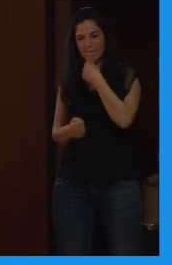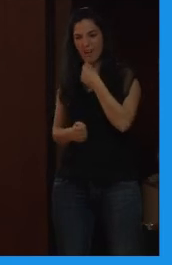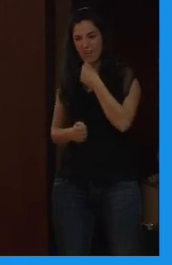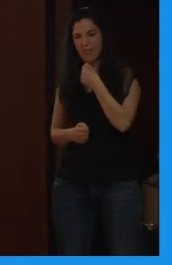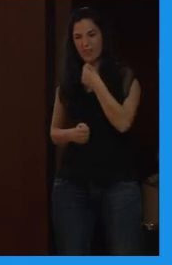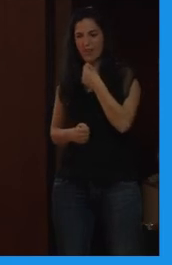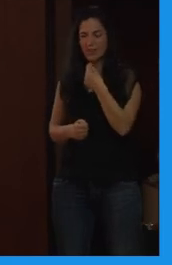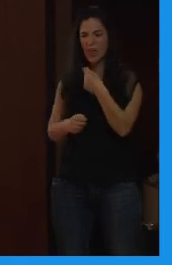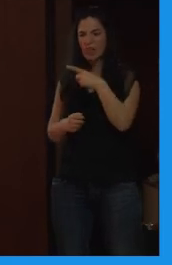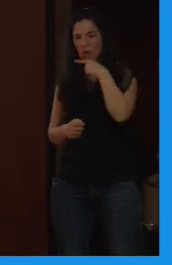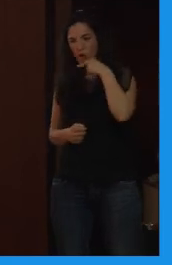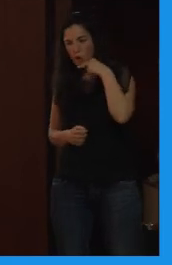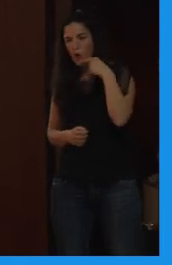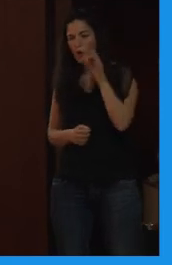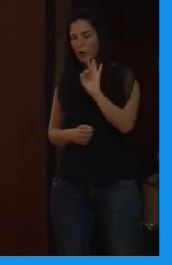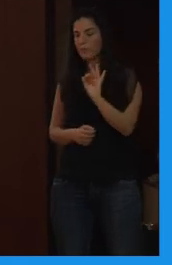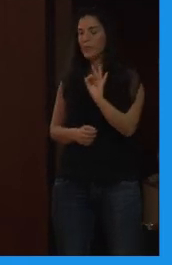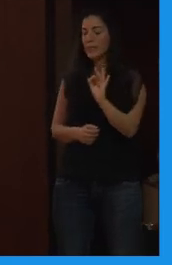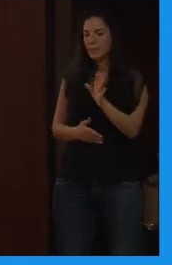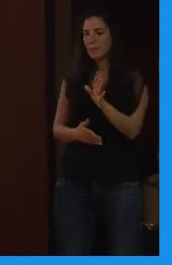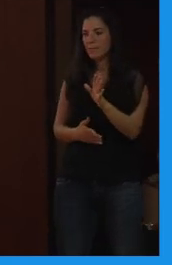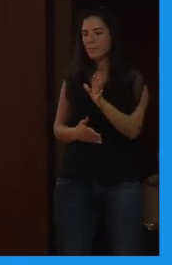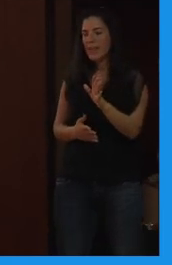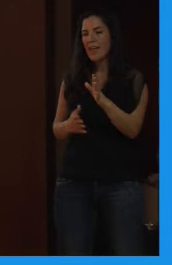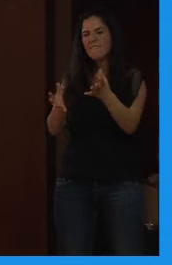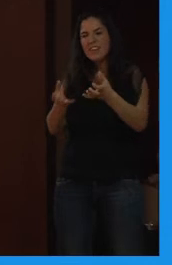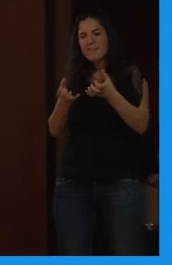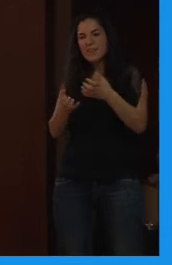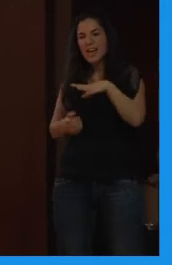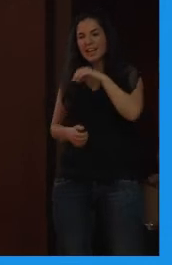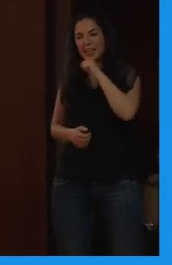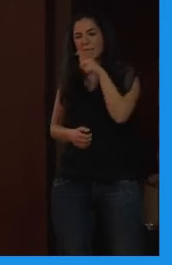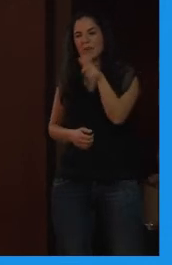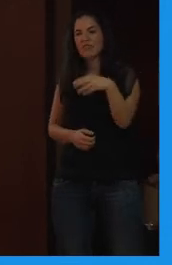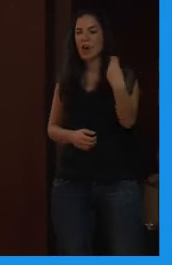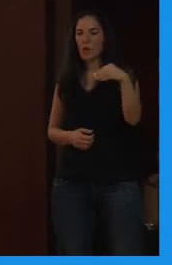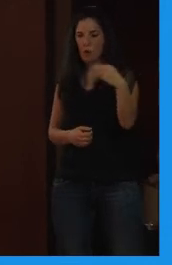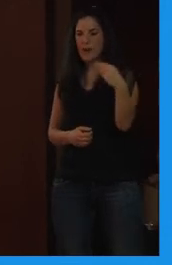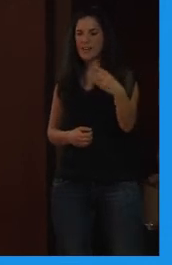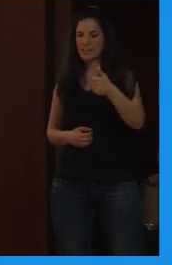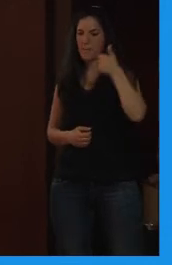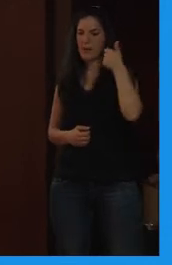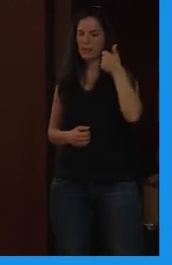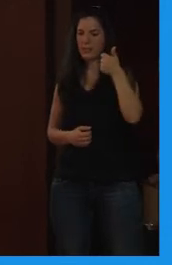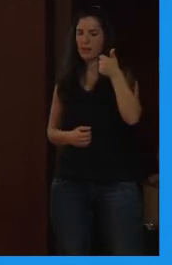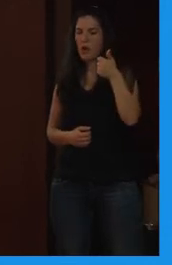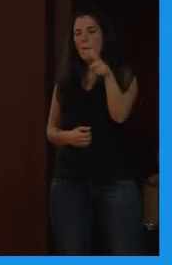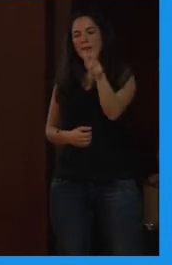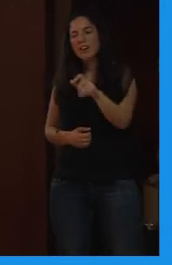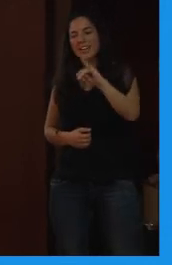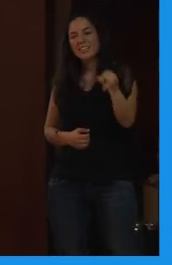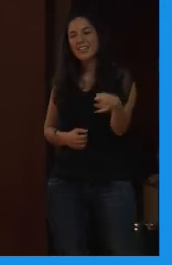que valorar, se va a beneficiar más probablemente la población más joven, la población que tenga más